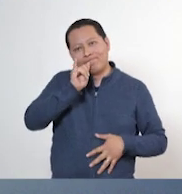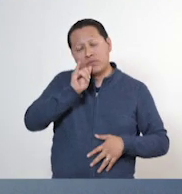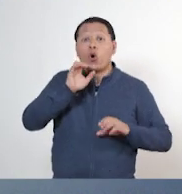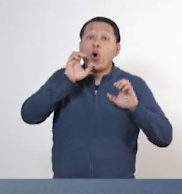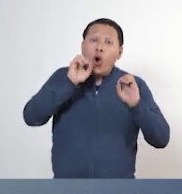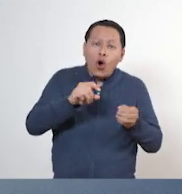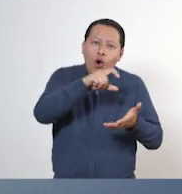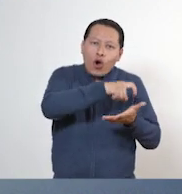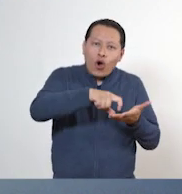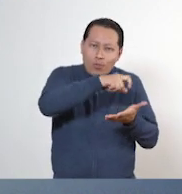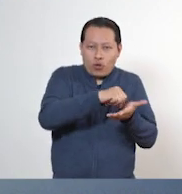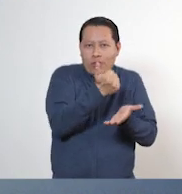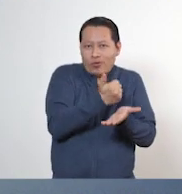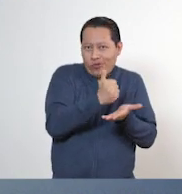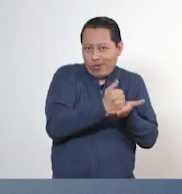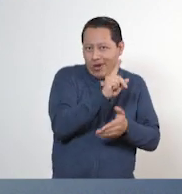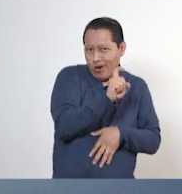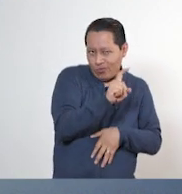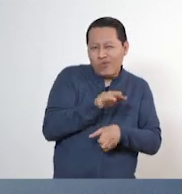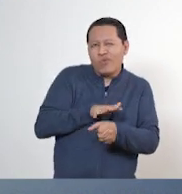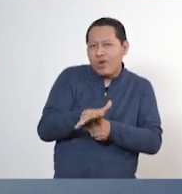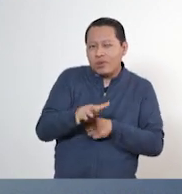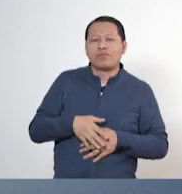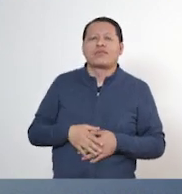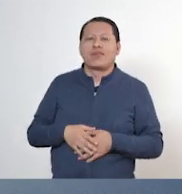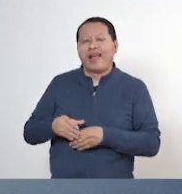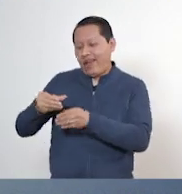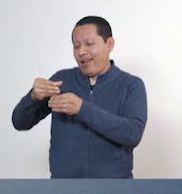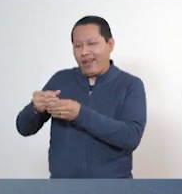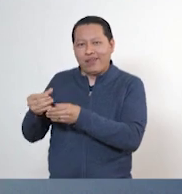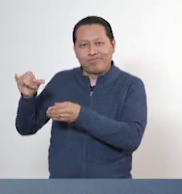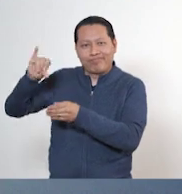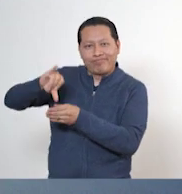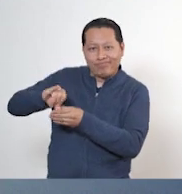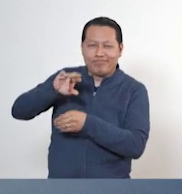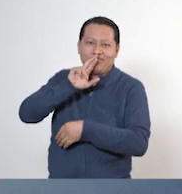cantimplora. ¿Gol? ¡Y! ¡Tírale!